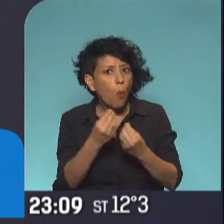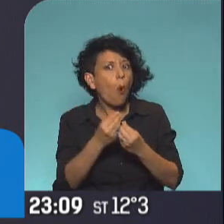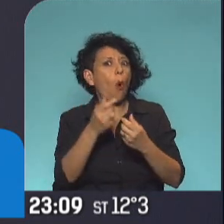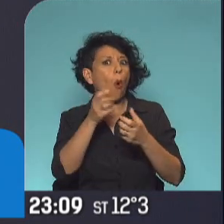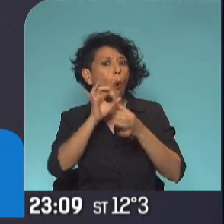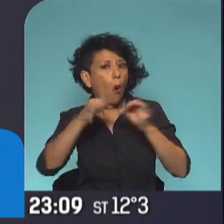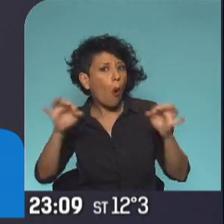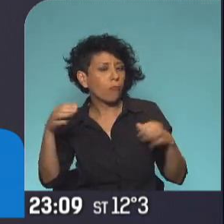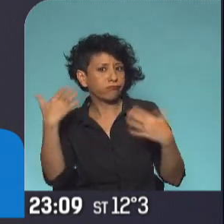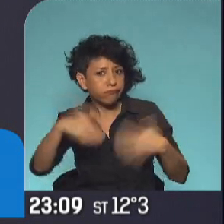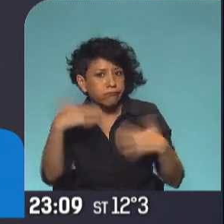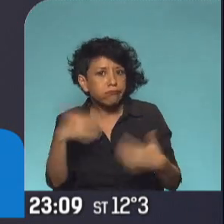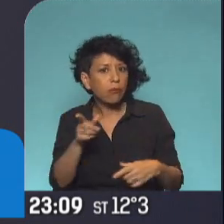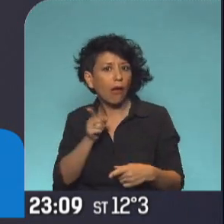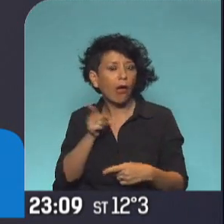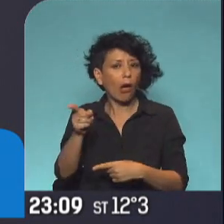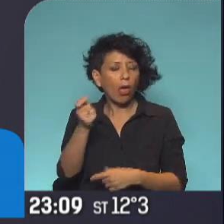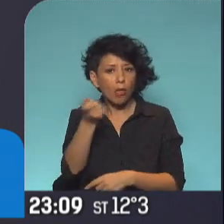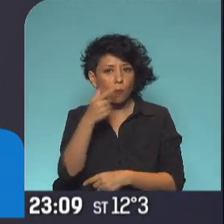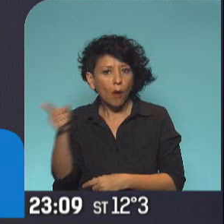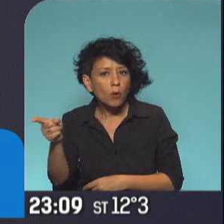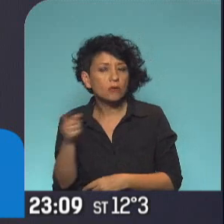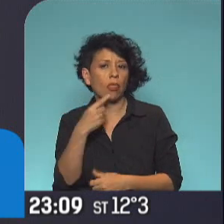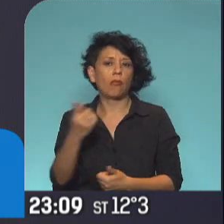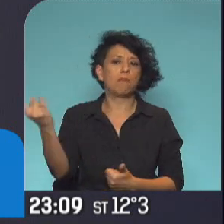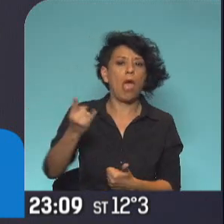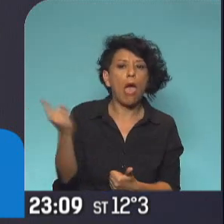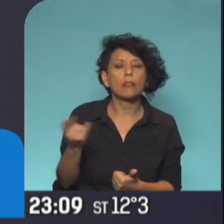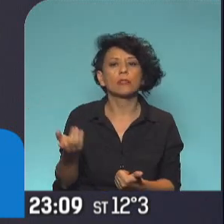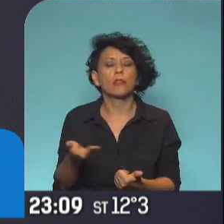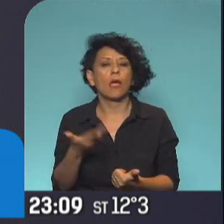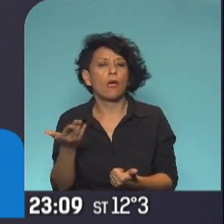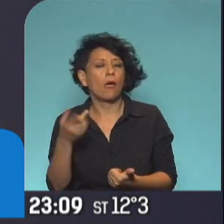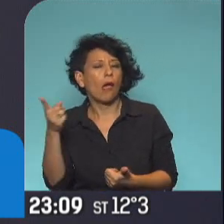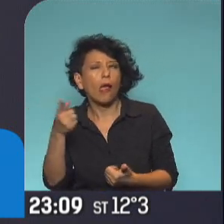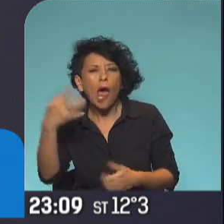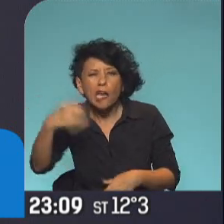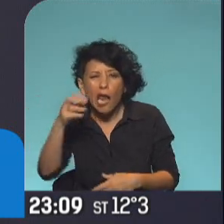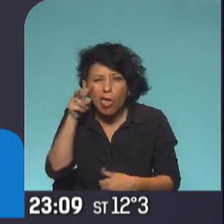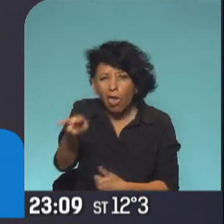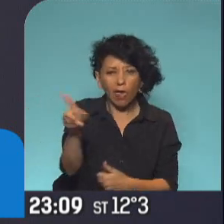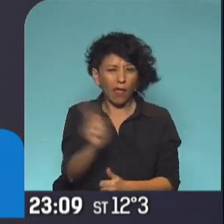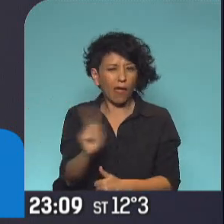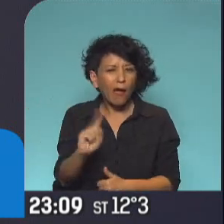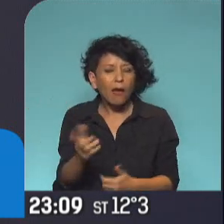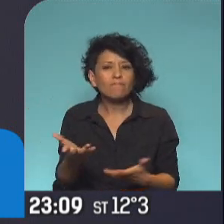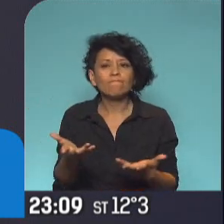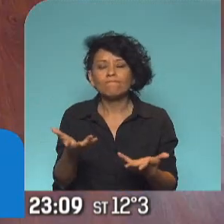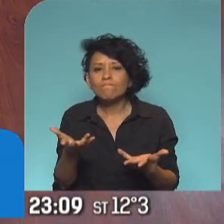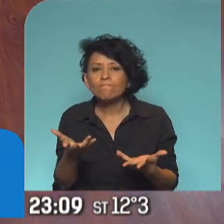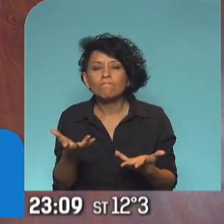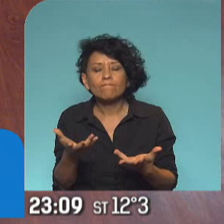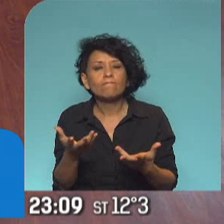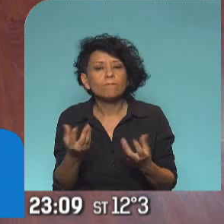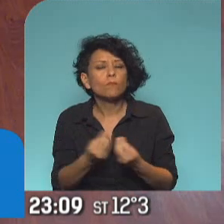picantes dirigidas a Mauricio Macri, ¿no? Que miente, que no está conectado con la realidad, que, bueno,